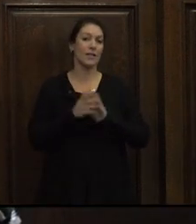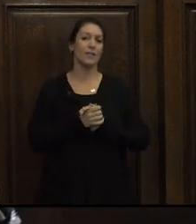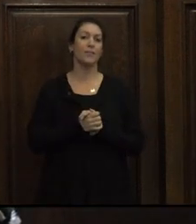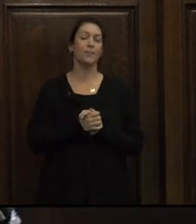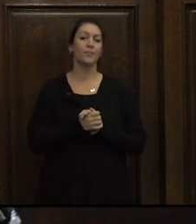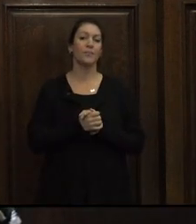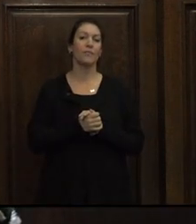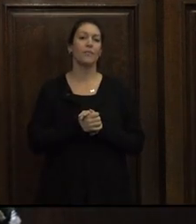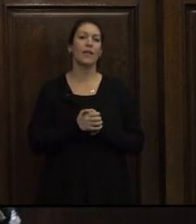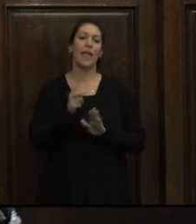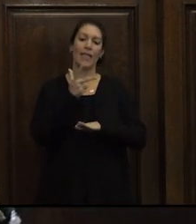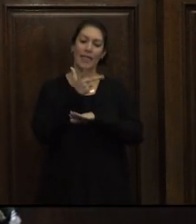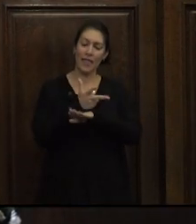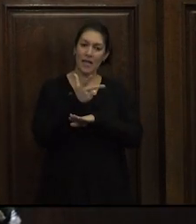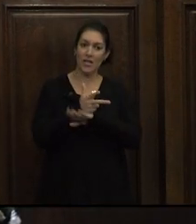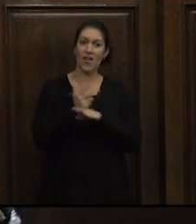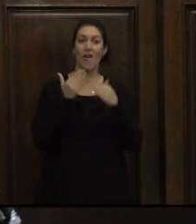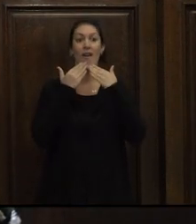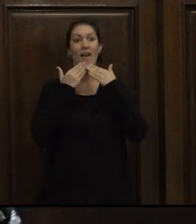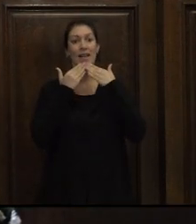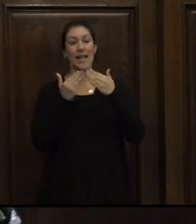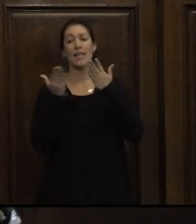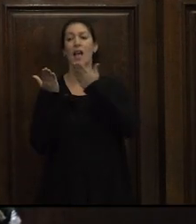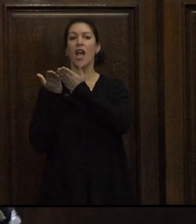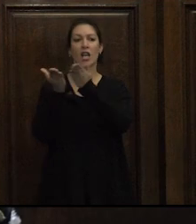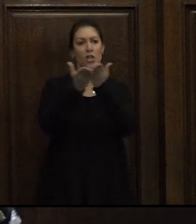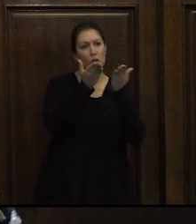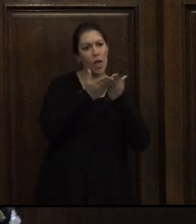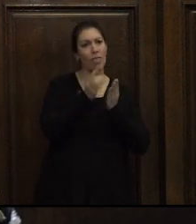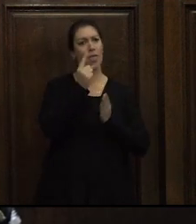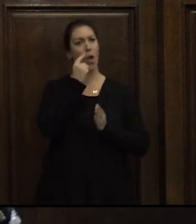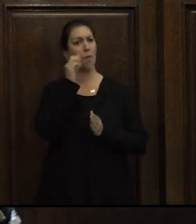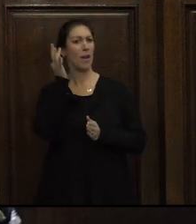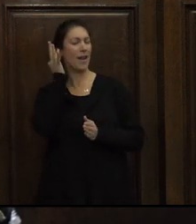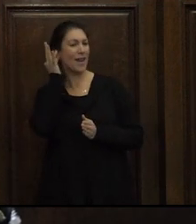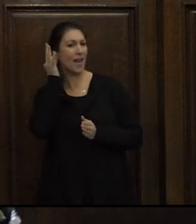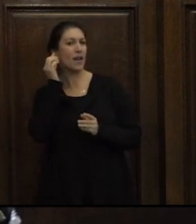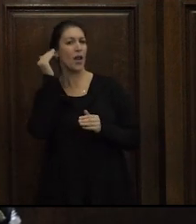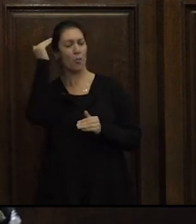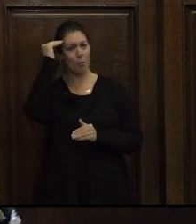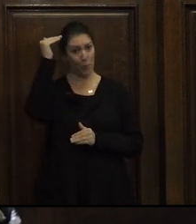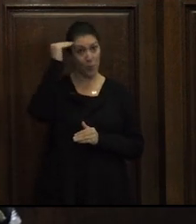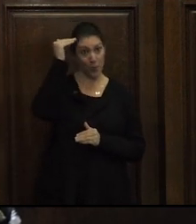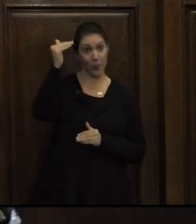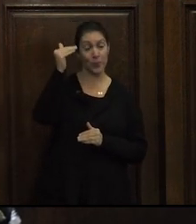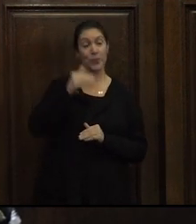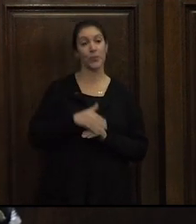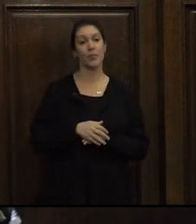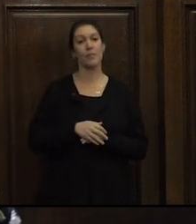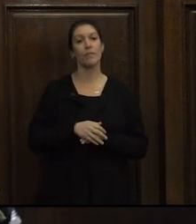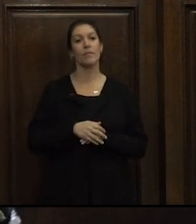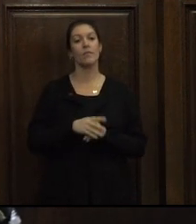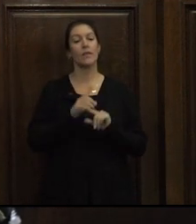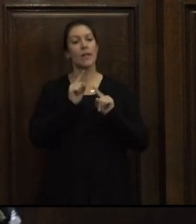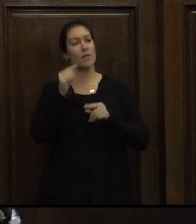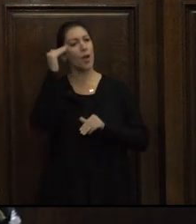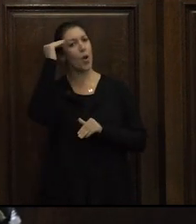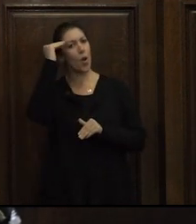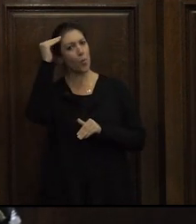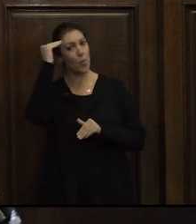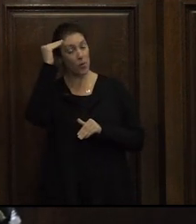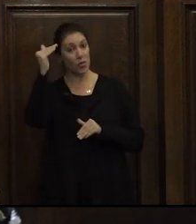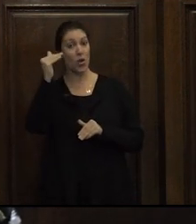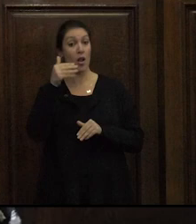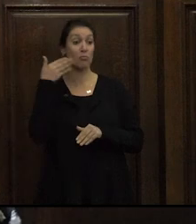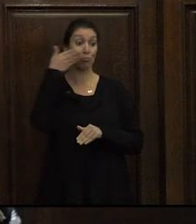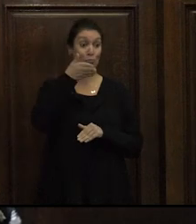así. En tercer lugar, agradecer a las estudiantes, los estudiantes, a las docentes y los docentes que